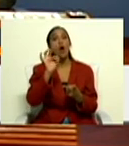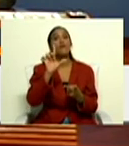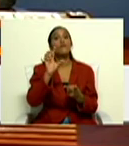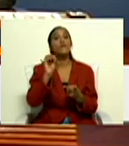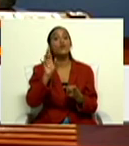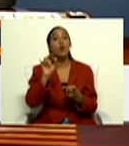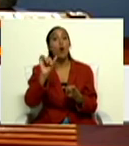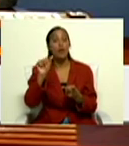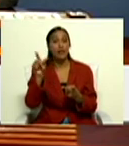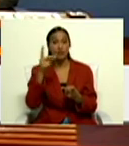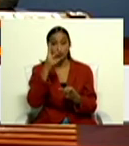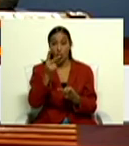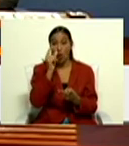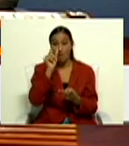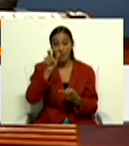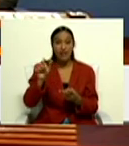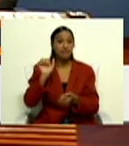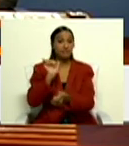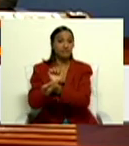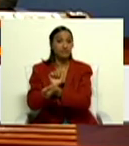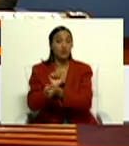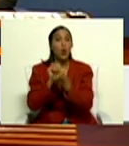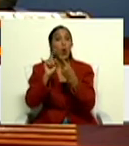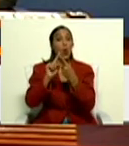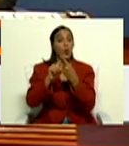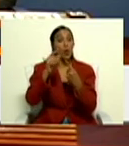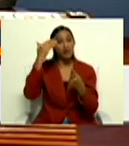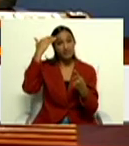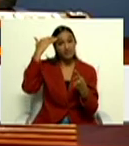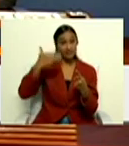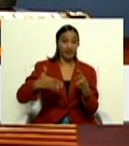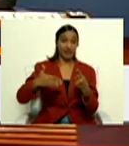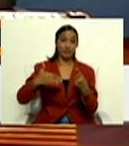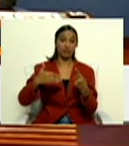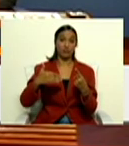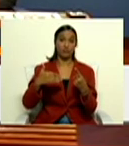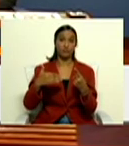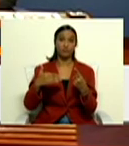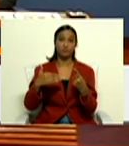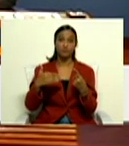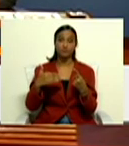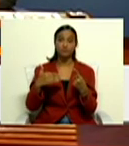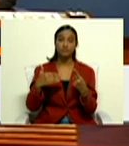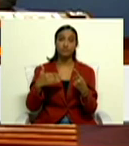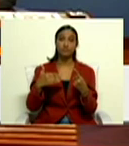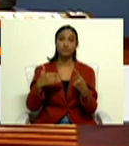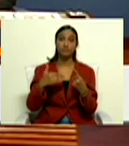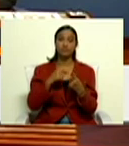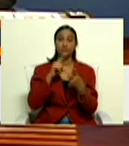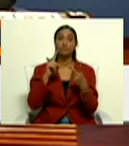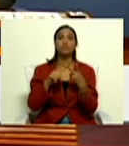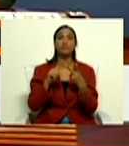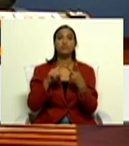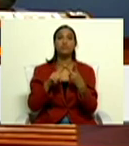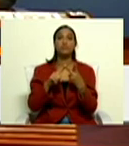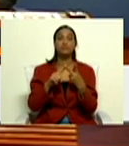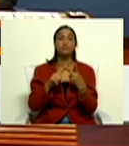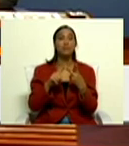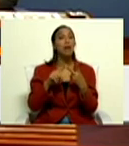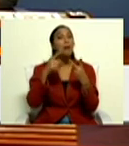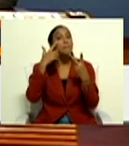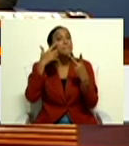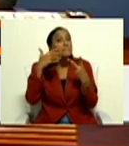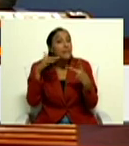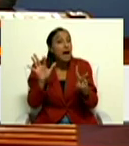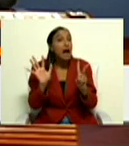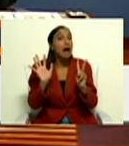Uno, sargento desertor, mancilló su uniforme, y otro, entre comillas,